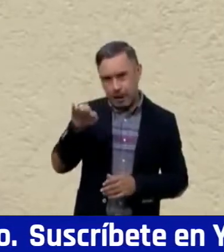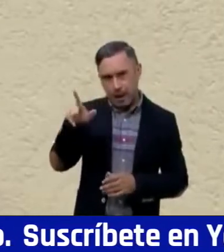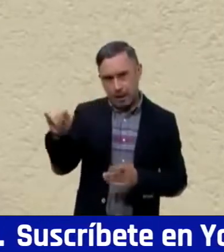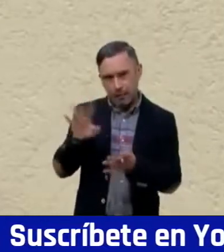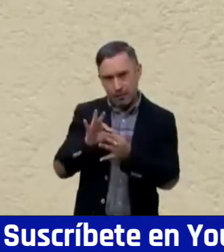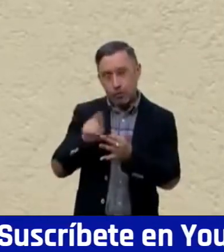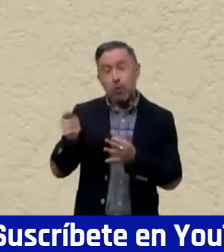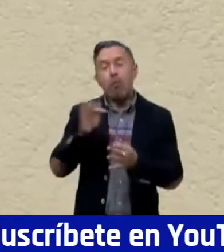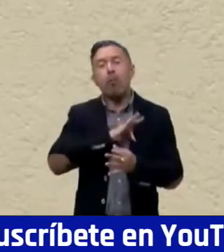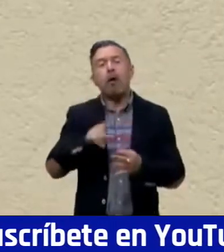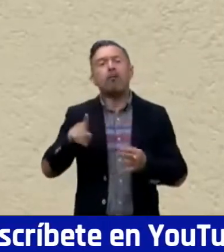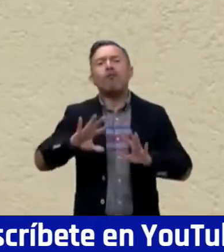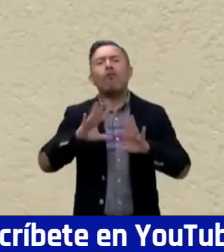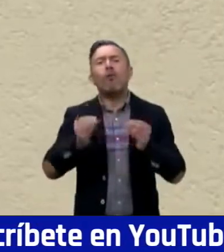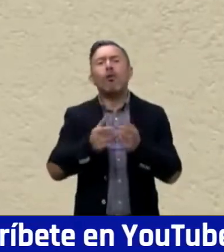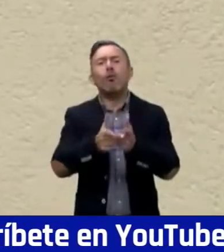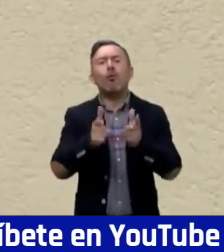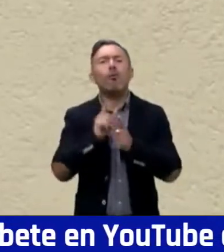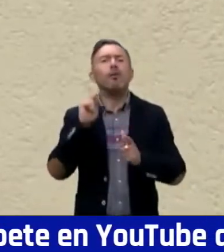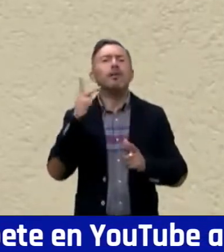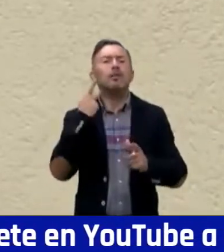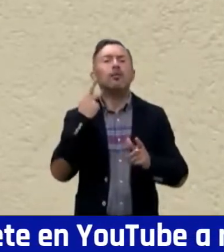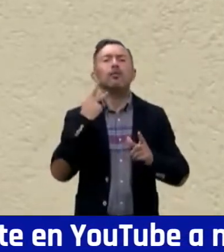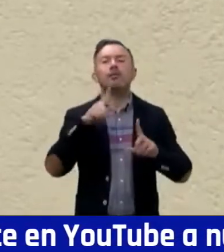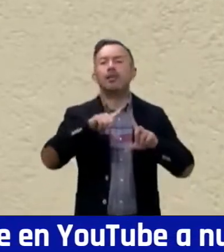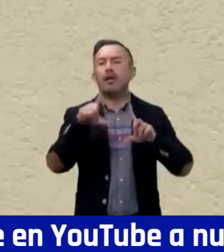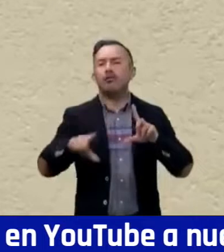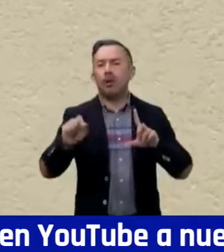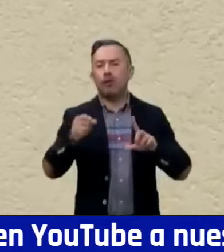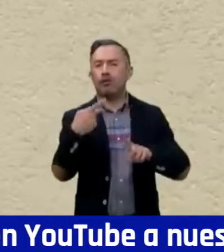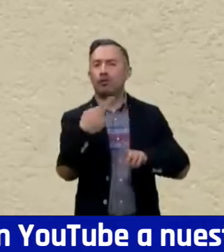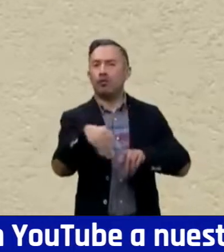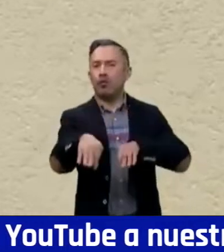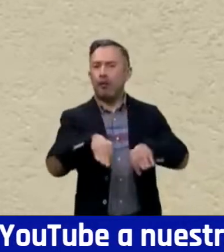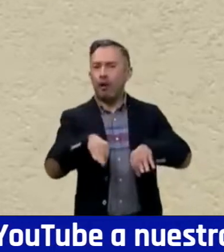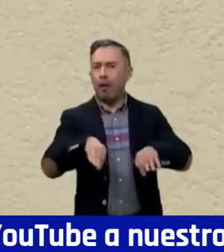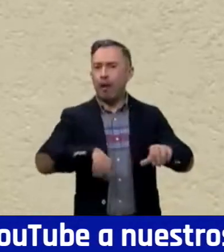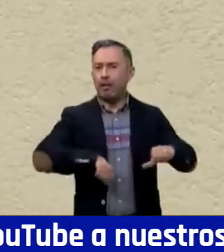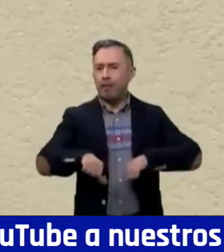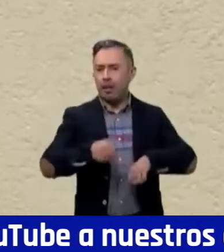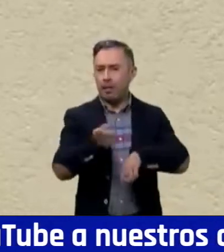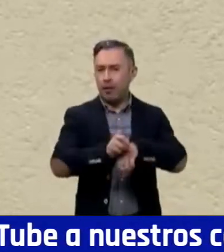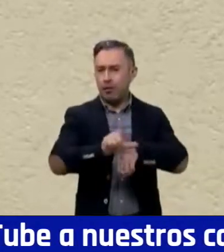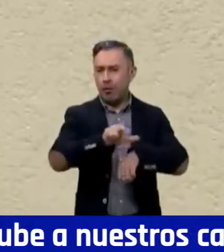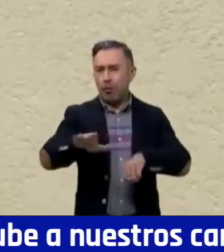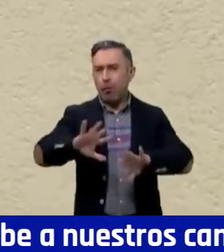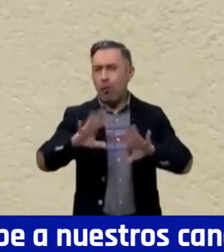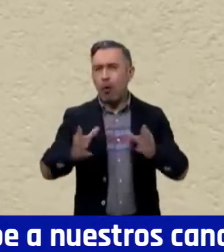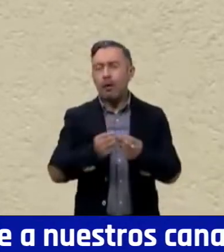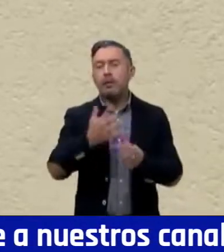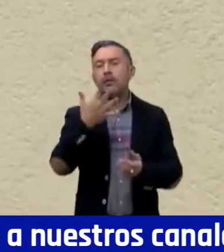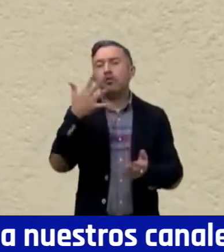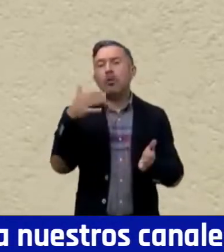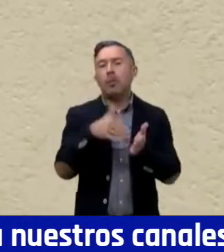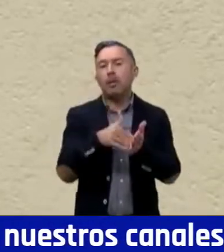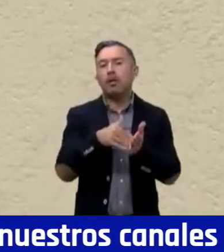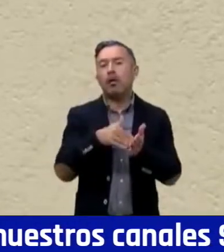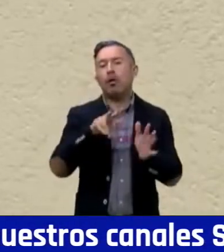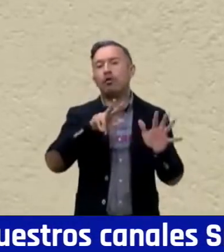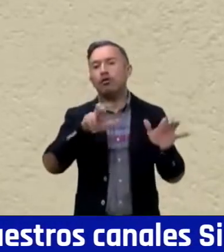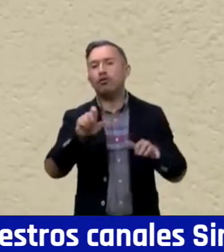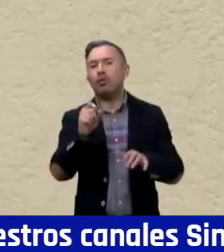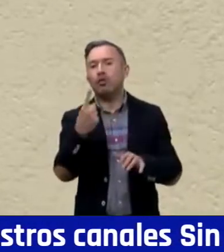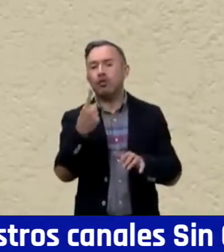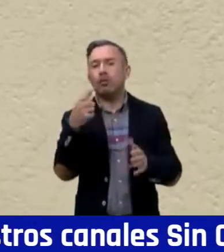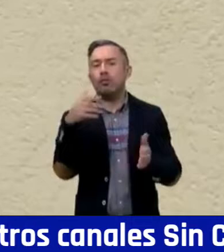que se distribuirá a los partidos políticos nacionales para sus actividades ordinarias asciende a 5,821